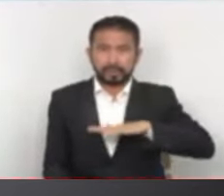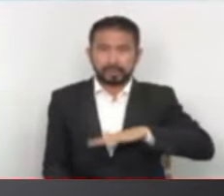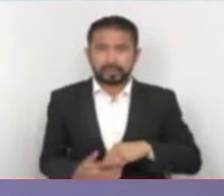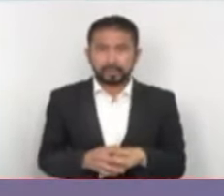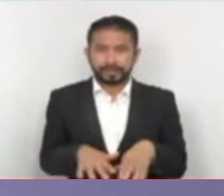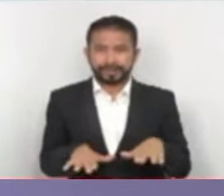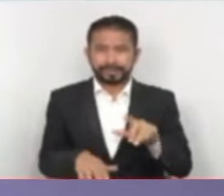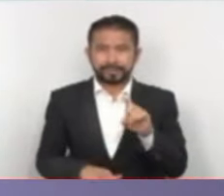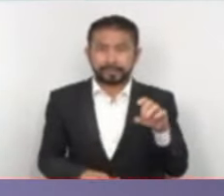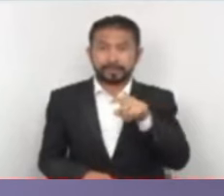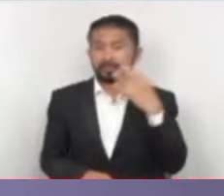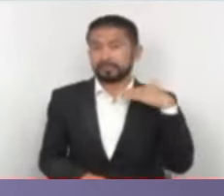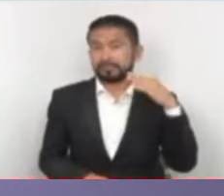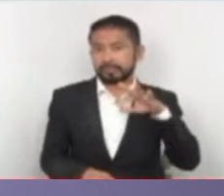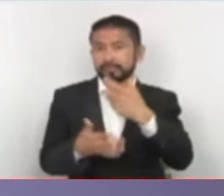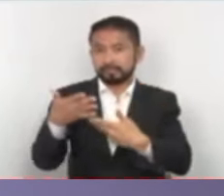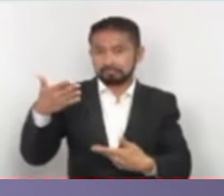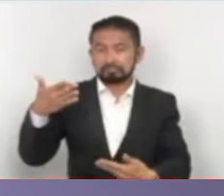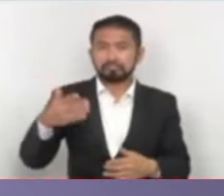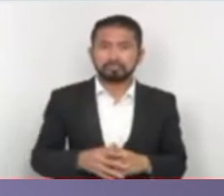Gracias, licenciada. Bastante amplio.